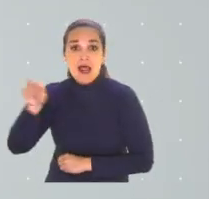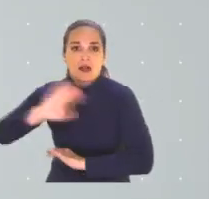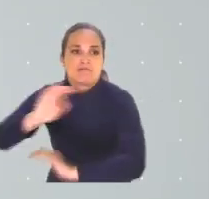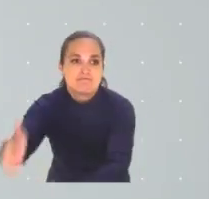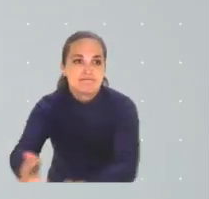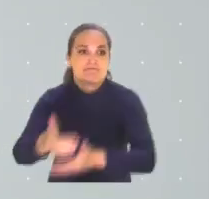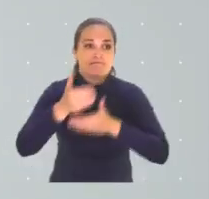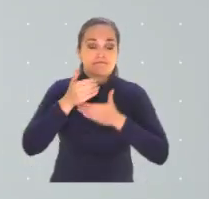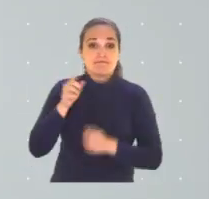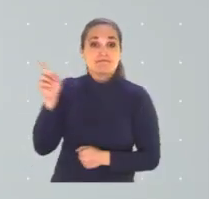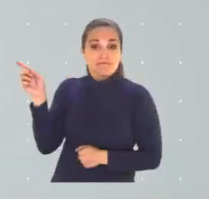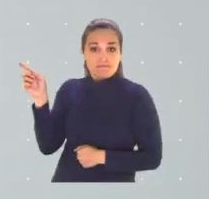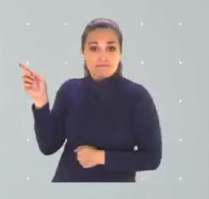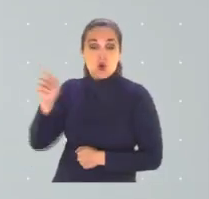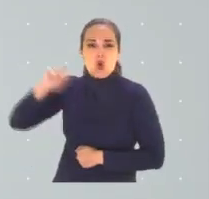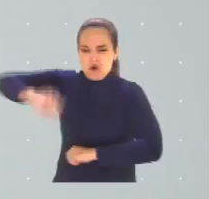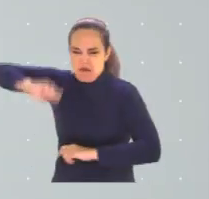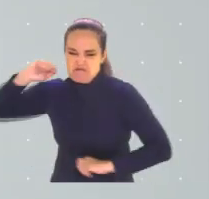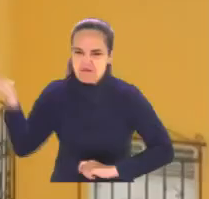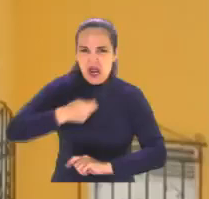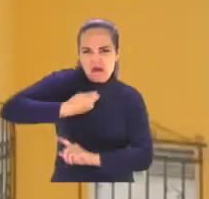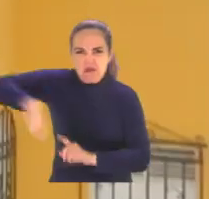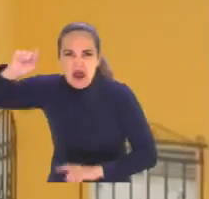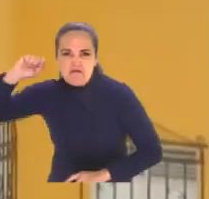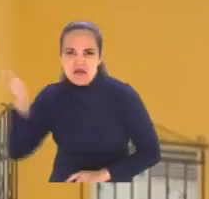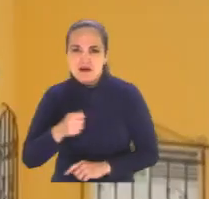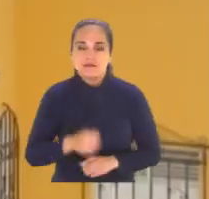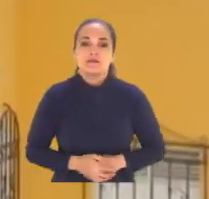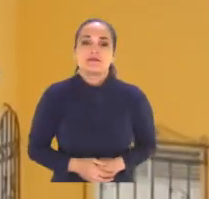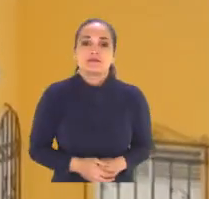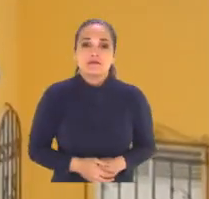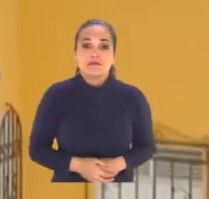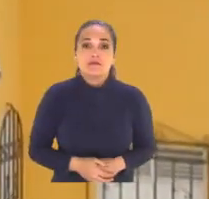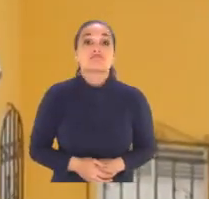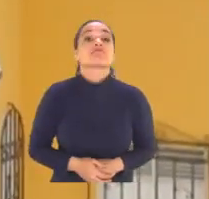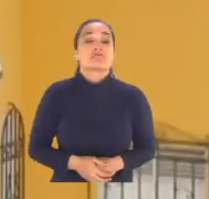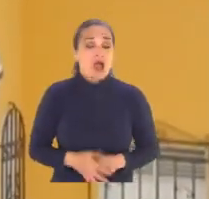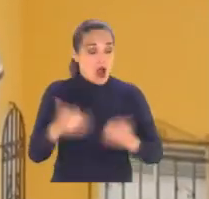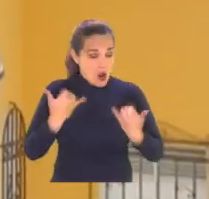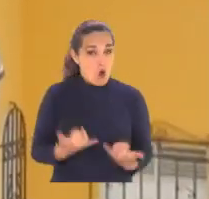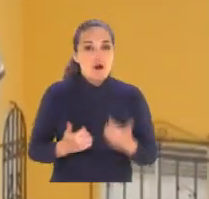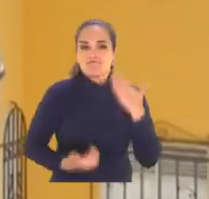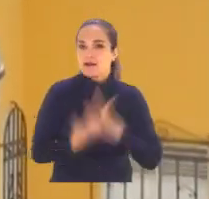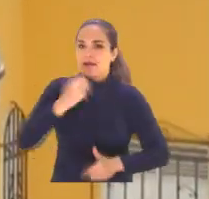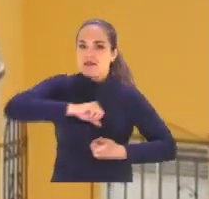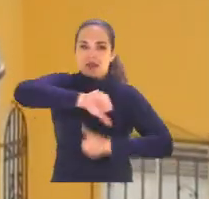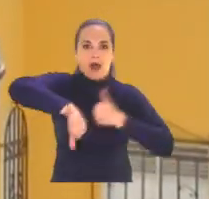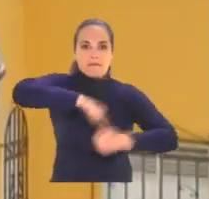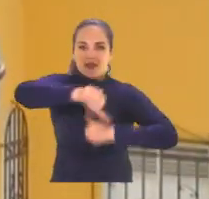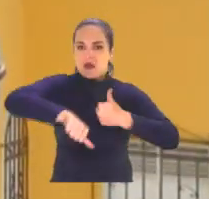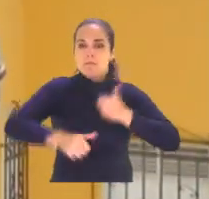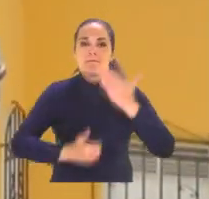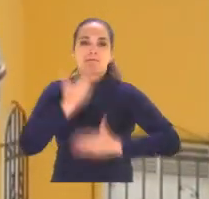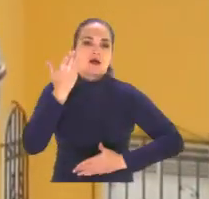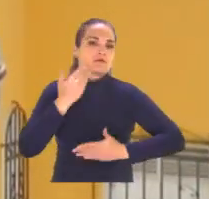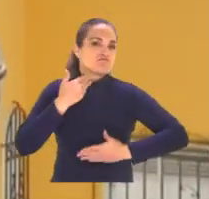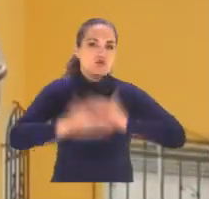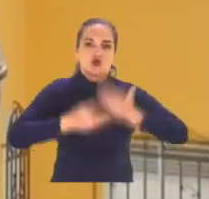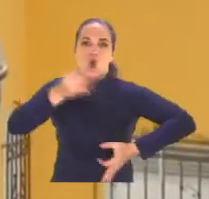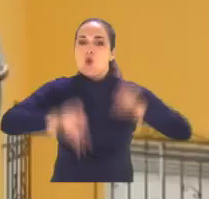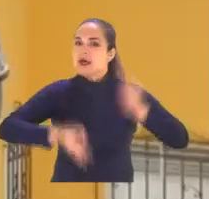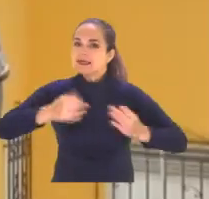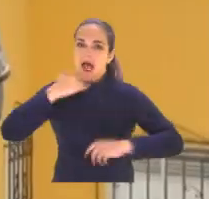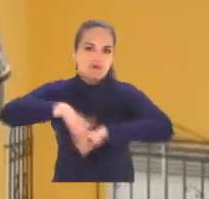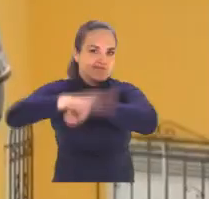núcleo familiar para el restablecimiento de sus derechos. De igual forma, se inicia el trámite para el proceso judicial a que haya